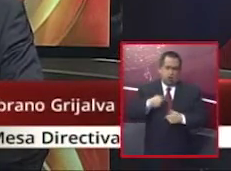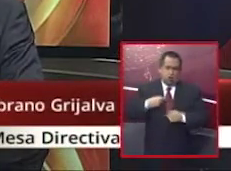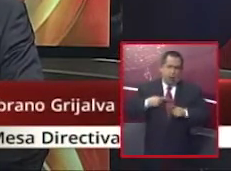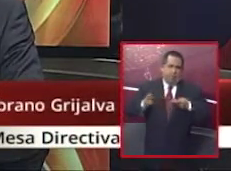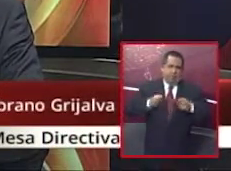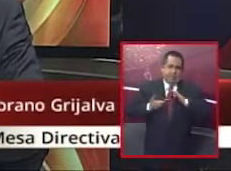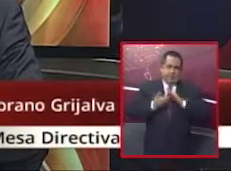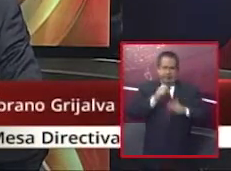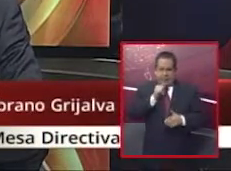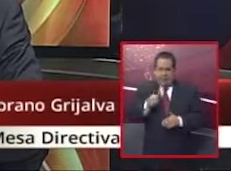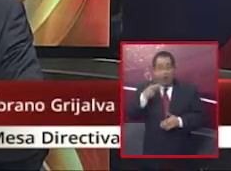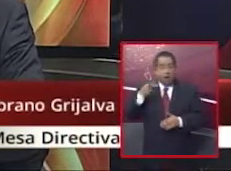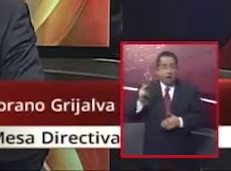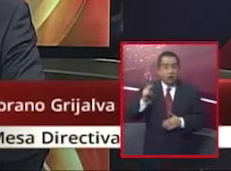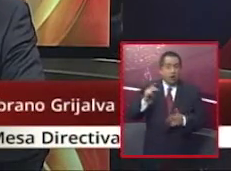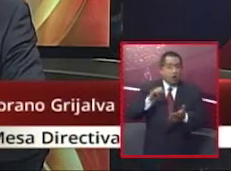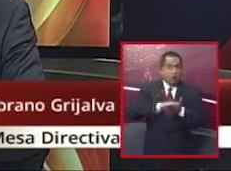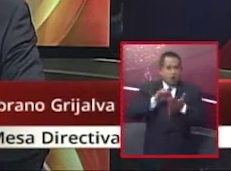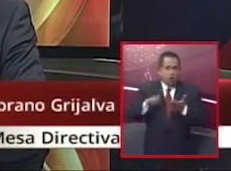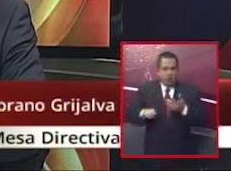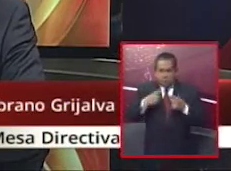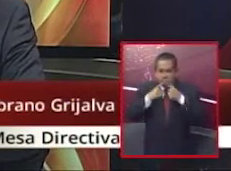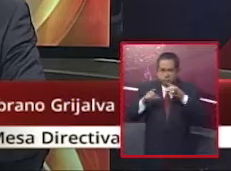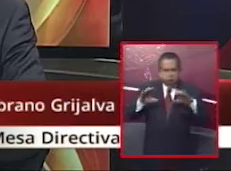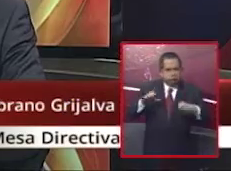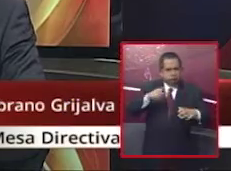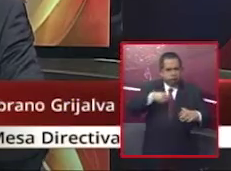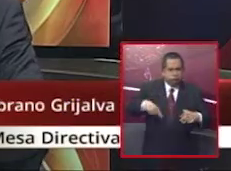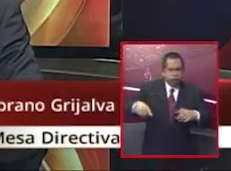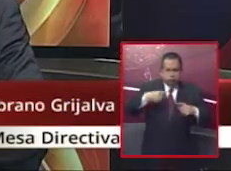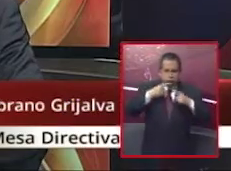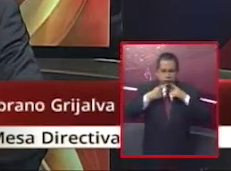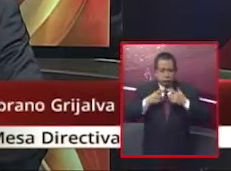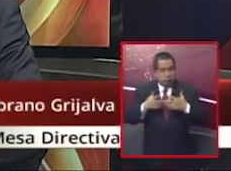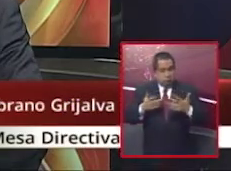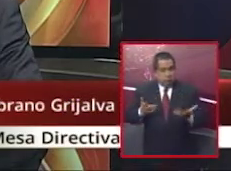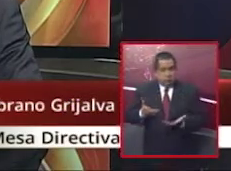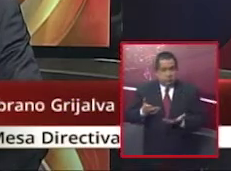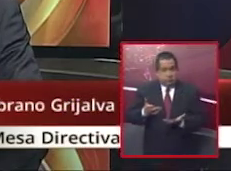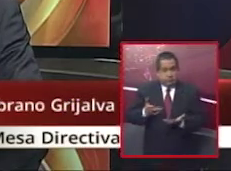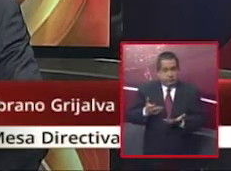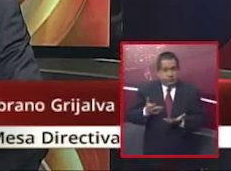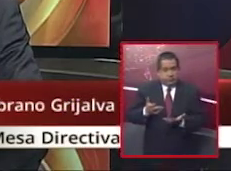conducirlo, pero por ejemplo todo lo correspondiente a lo de